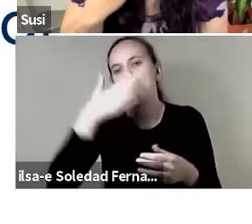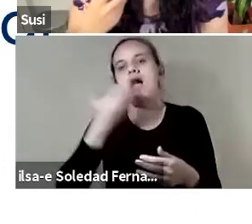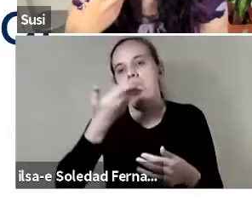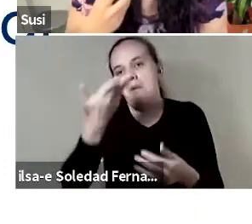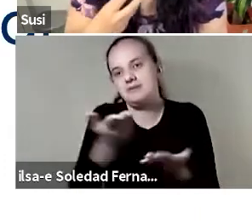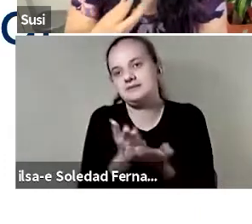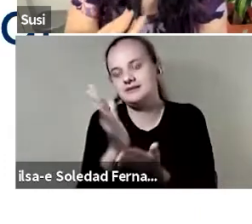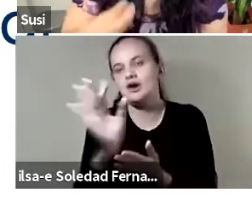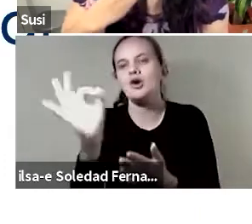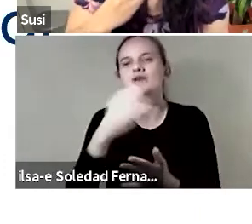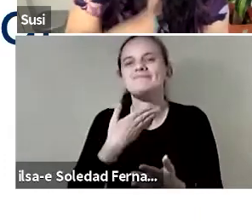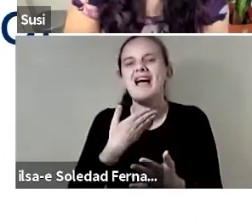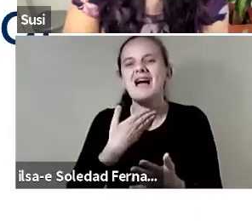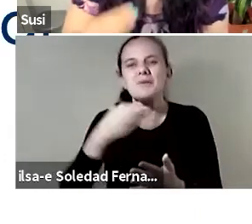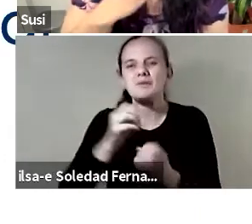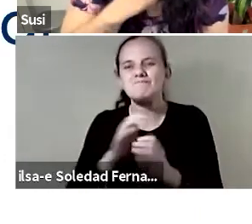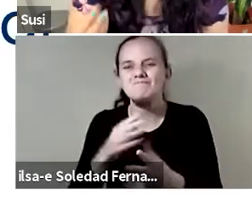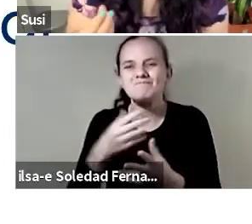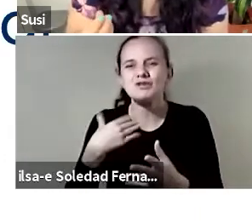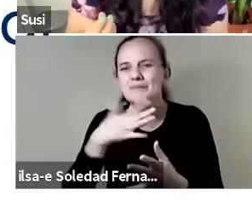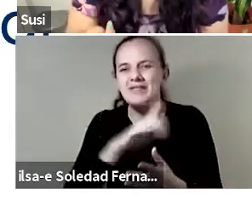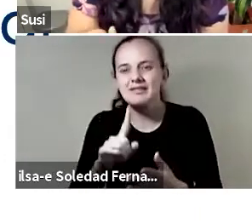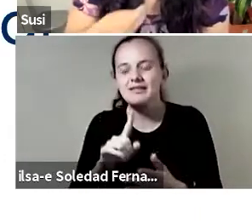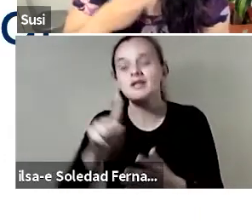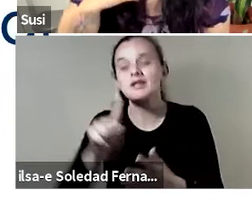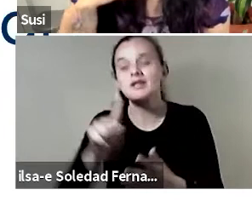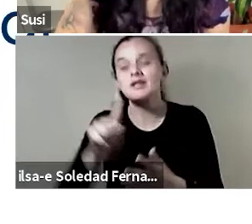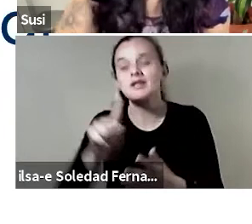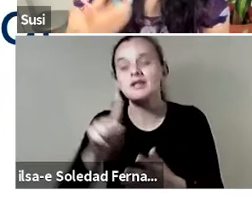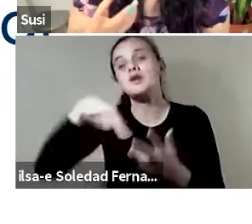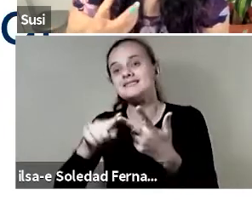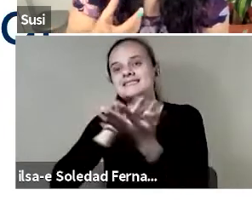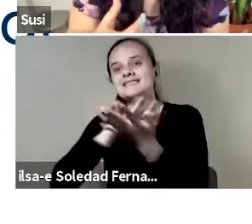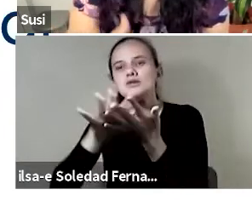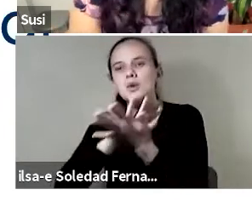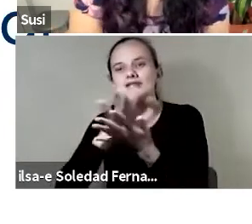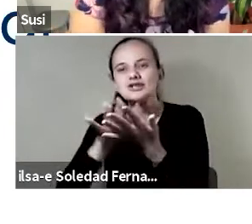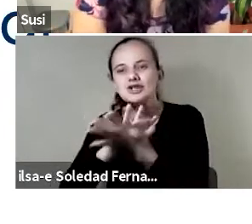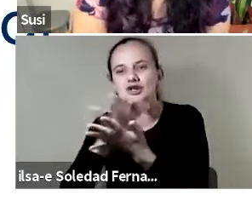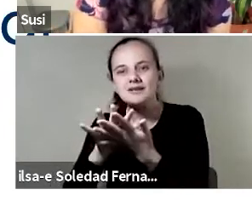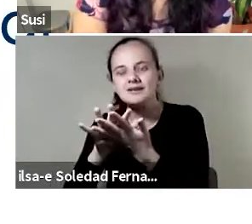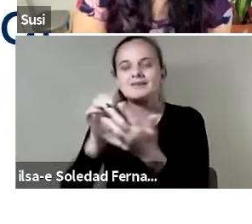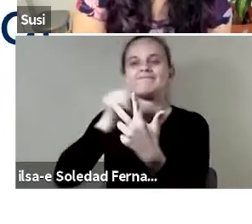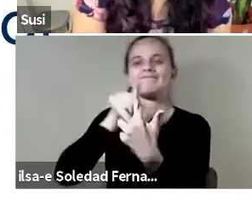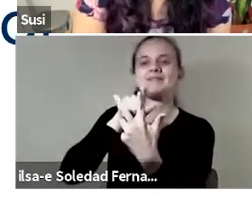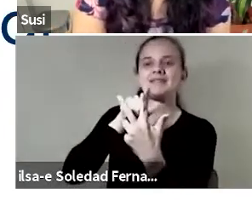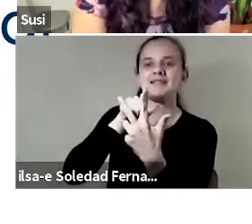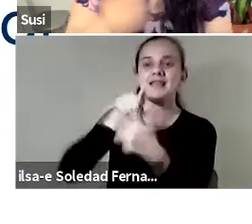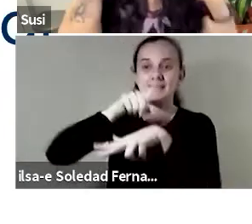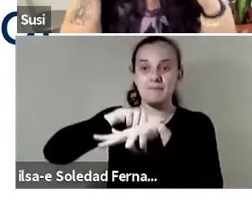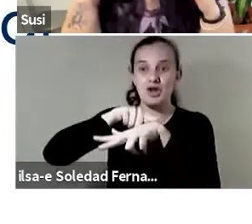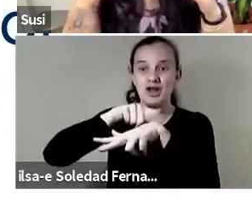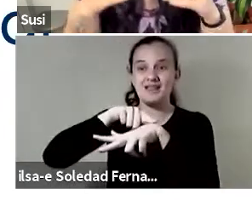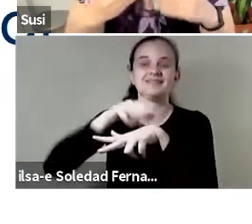impediría temporalmente, hasta que me cure, poder hablar o que se me entienda correctamente. Y en el caso de una